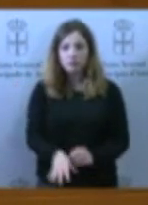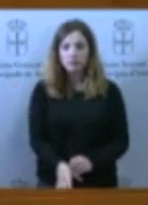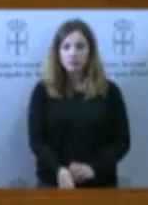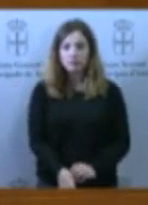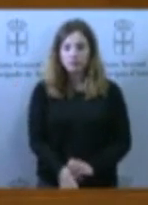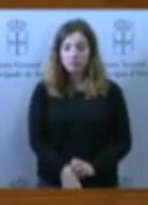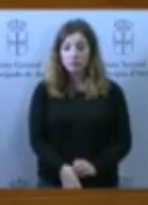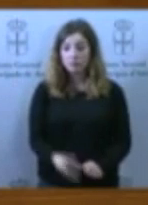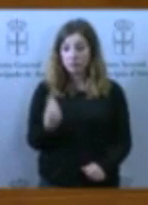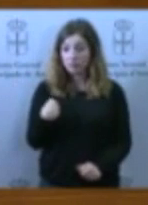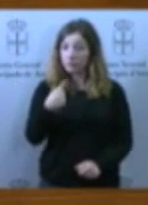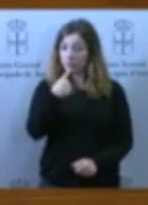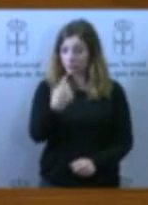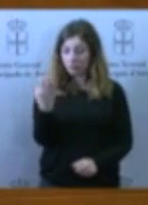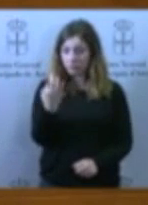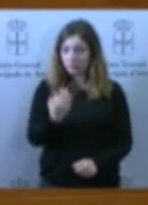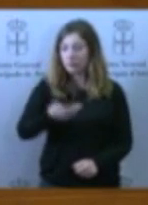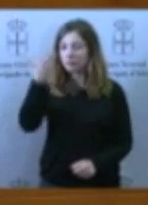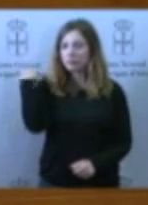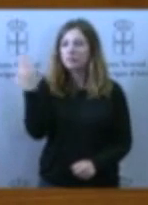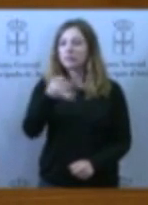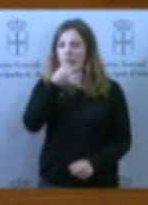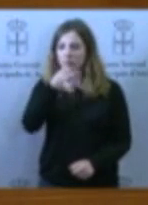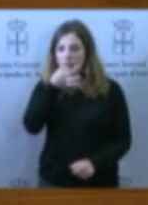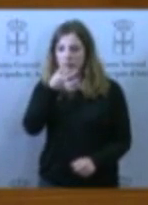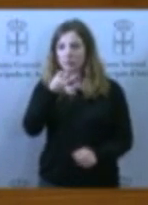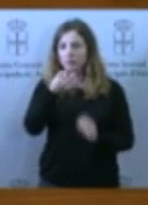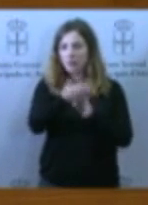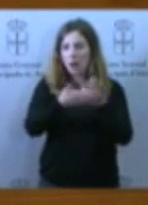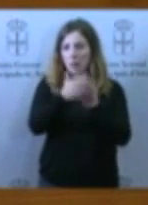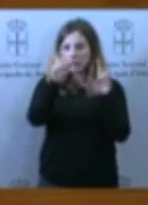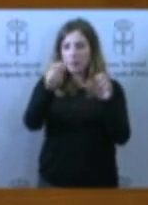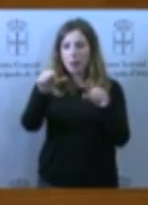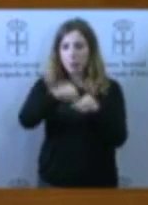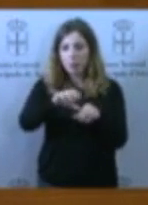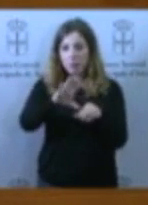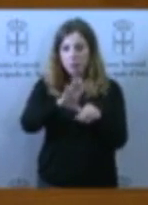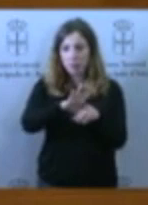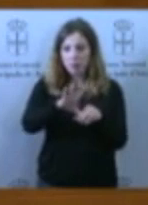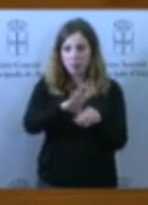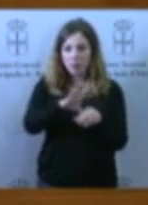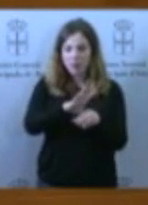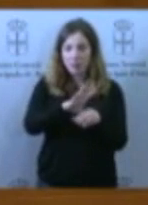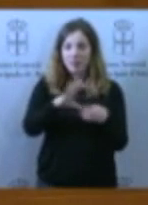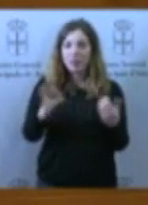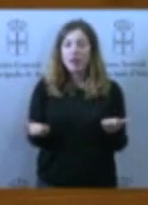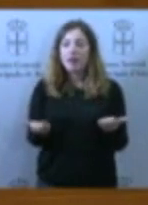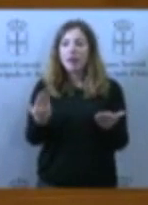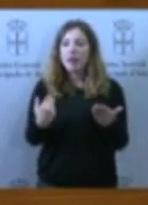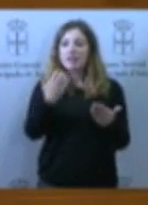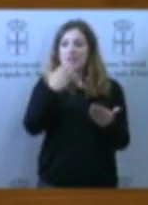un poco lo que decía en la anterior intervención que realizaba sobre el diésel. Que cuando hablamos de transición energética